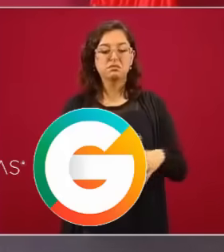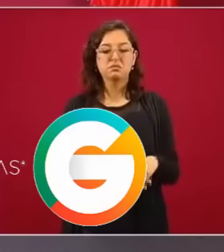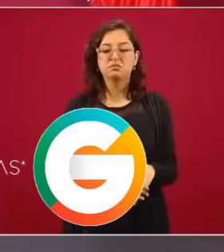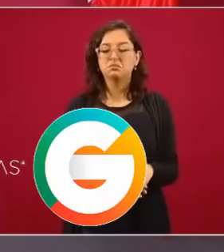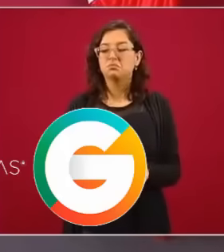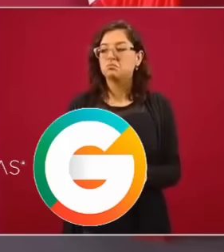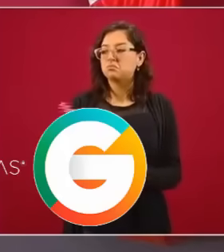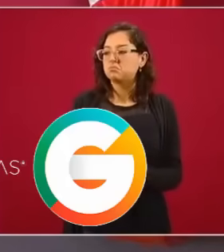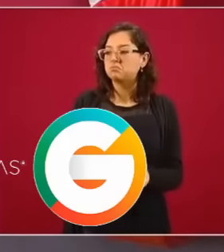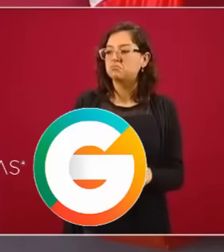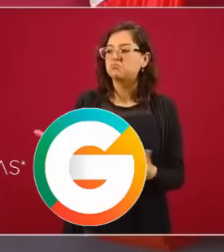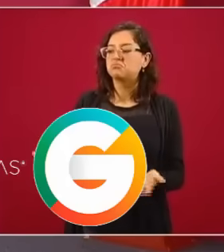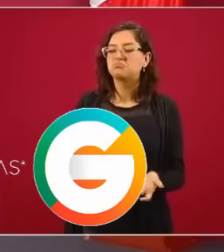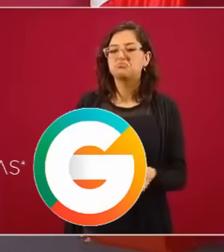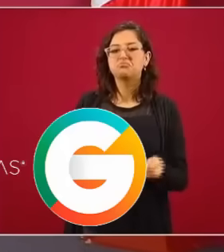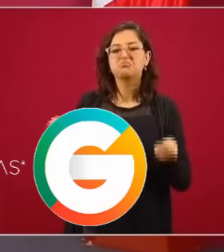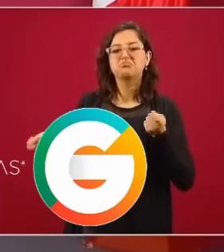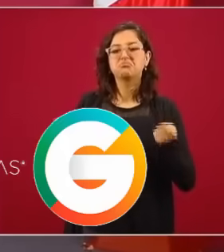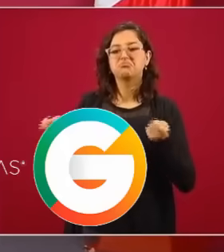empresariales.